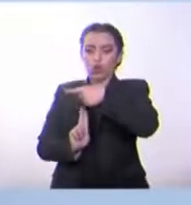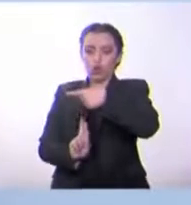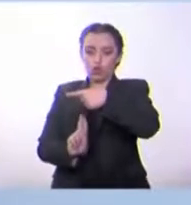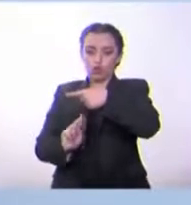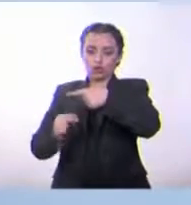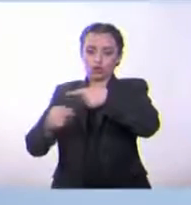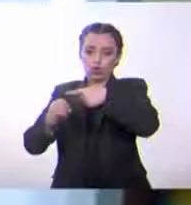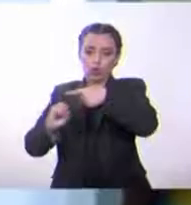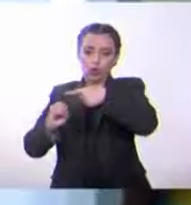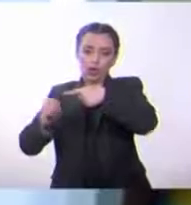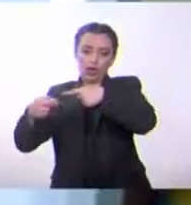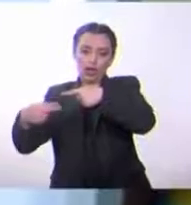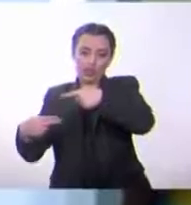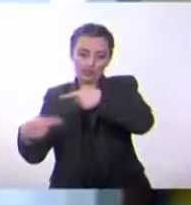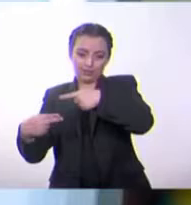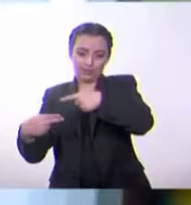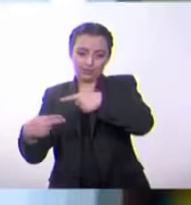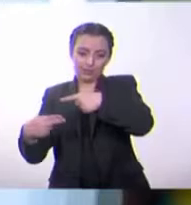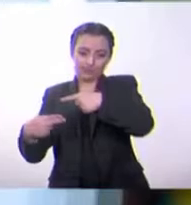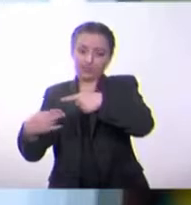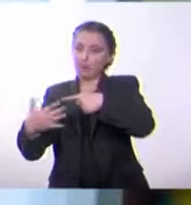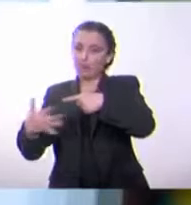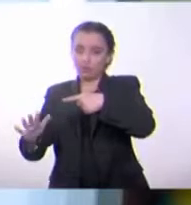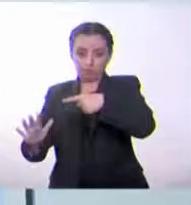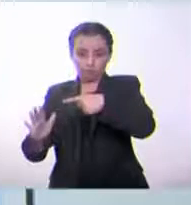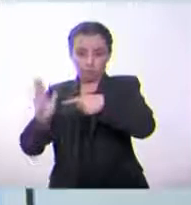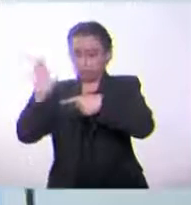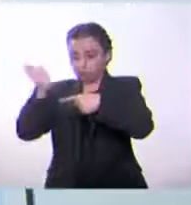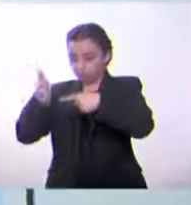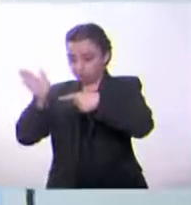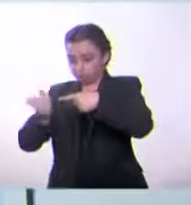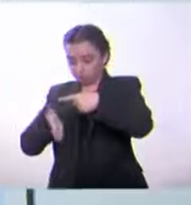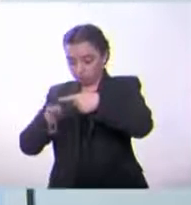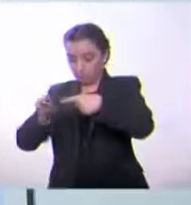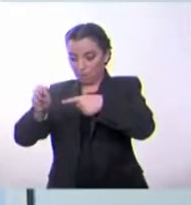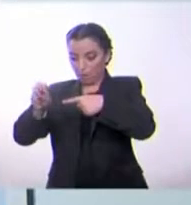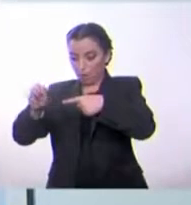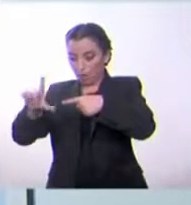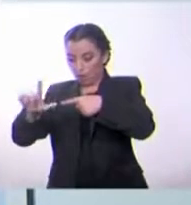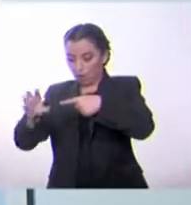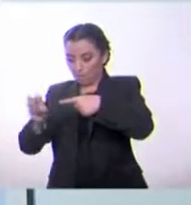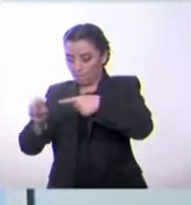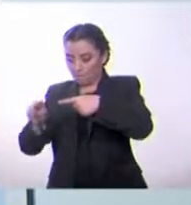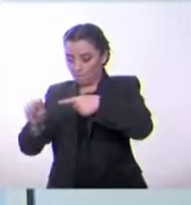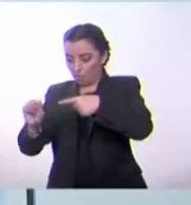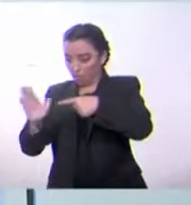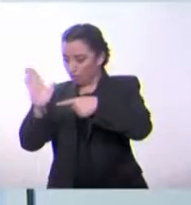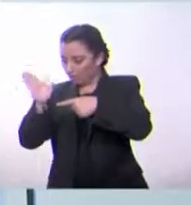eliminamos los moles y el peso equivalente será igual a